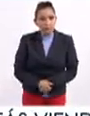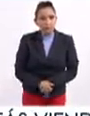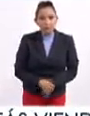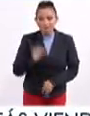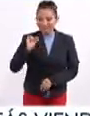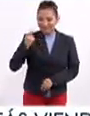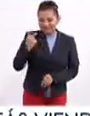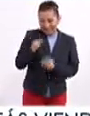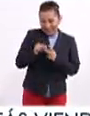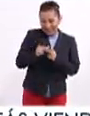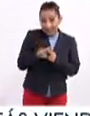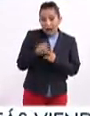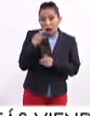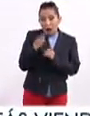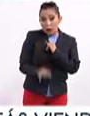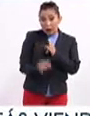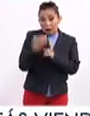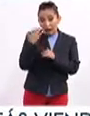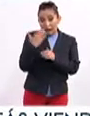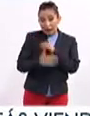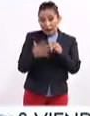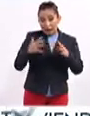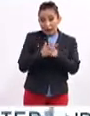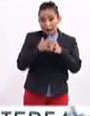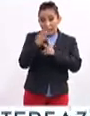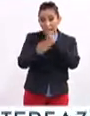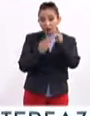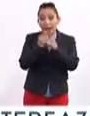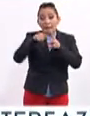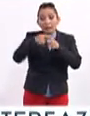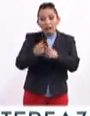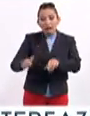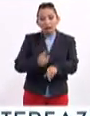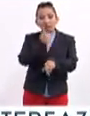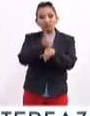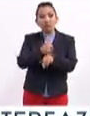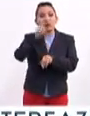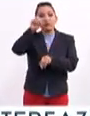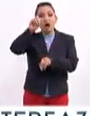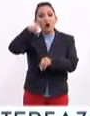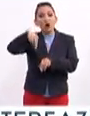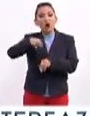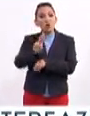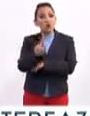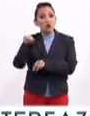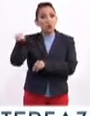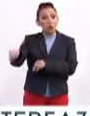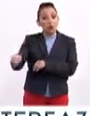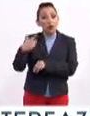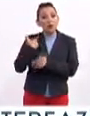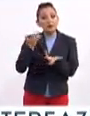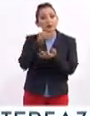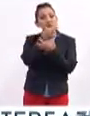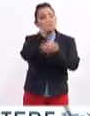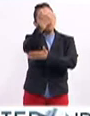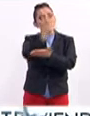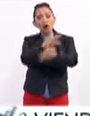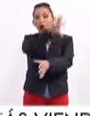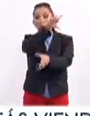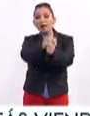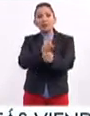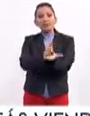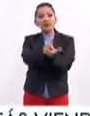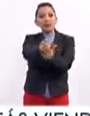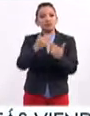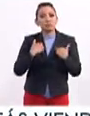Más recientemente, el final de la Segunda Guerra Mundial dio pie a la creación de la Organización de las Naciones Unidas y a la Declaración Universal